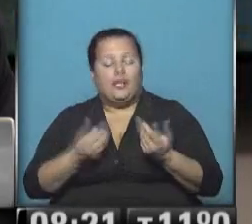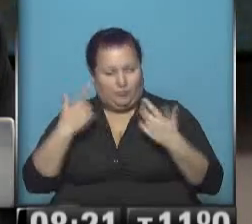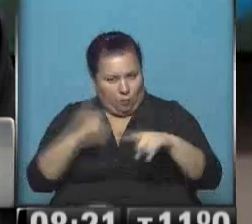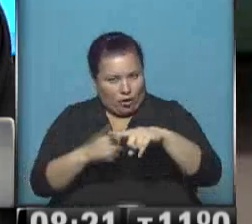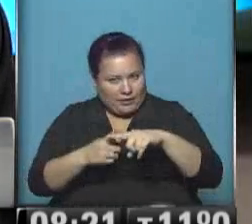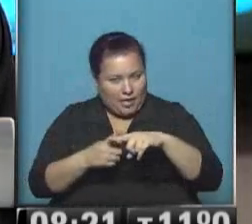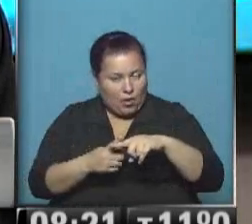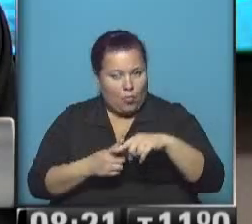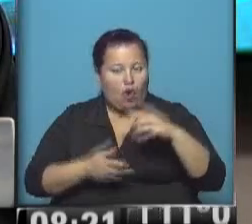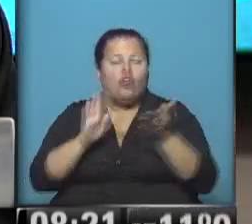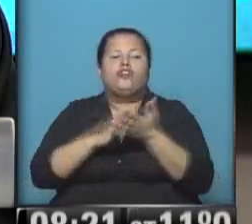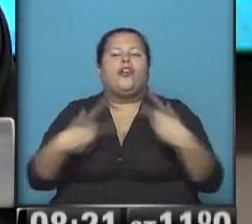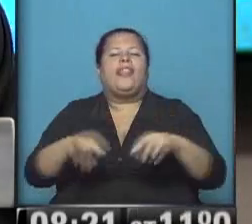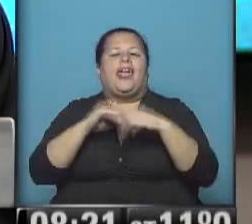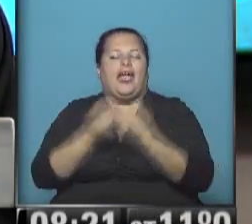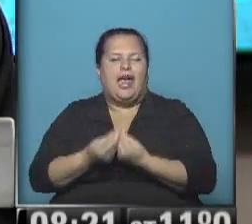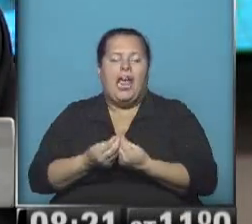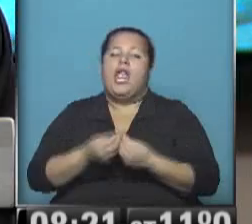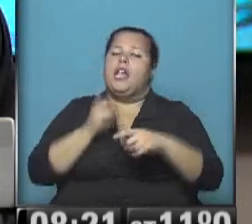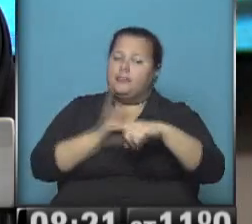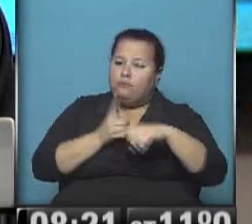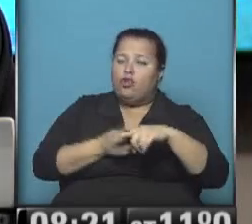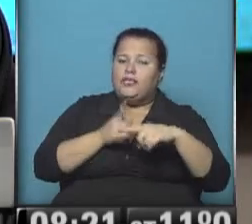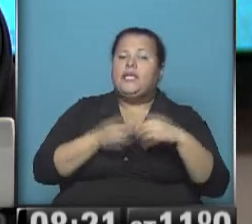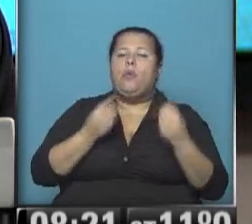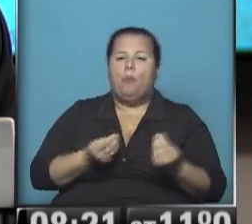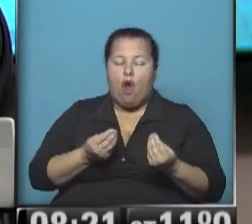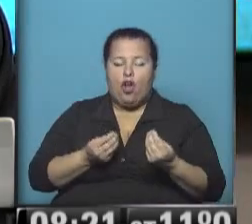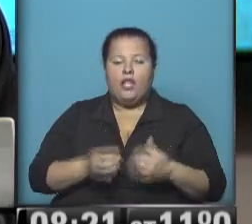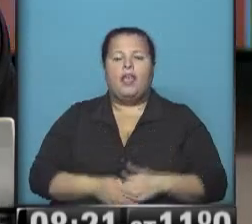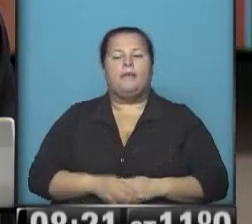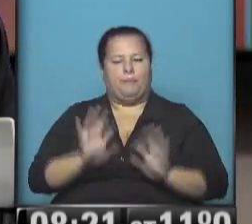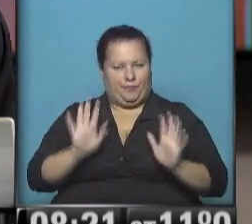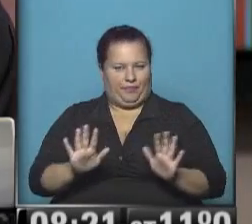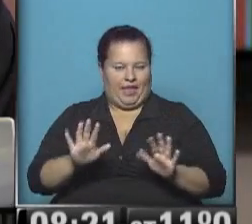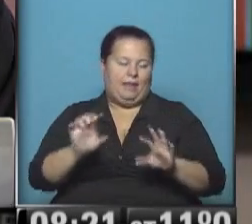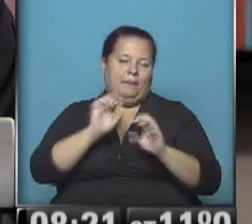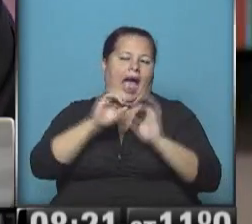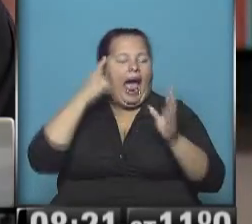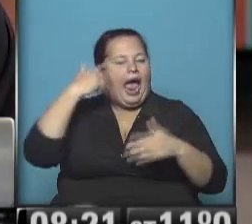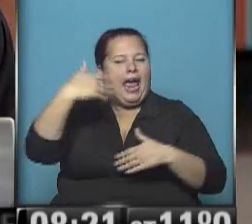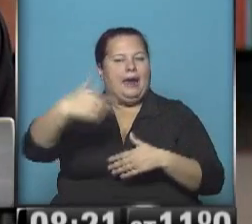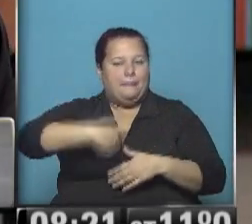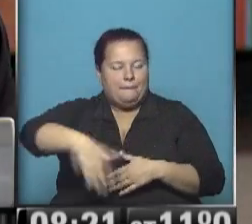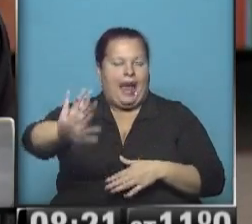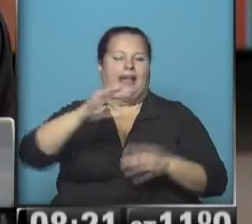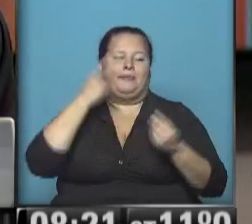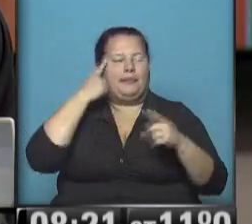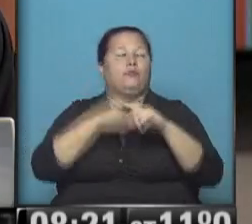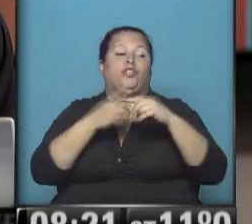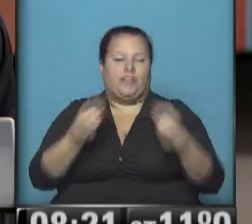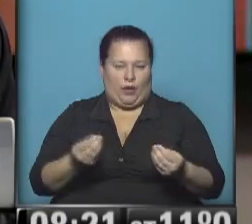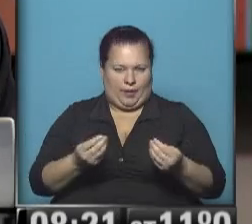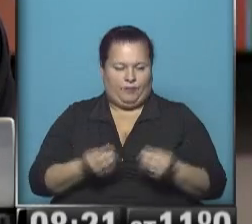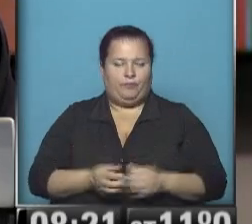positivo este balance en relación a qué cifras eran positivo en este sentido en el hecho mirar para obtener una perspectiva de más largo aliento en